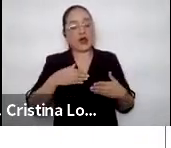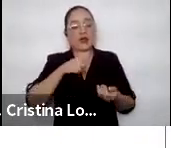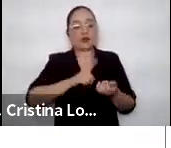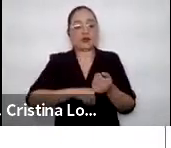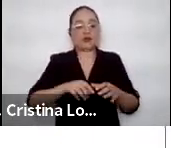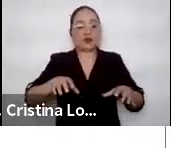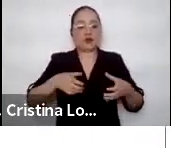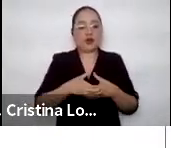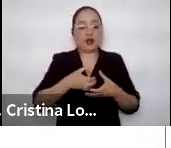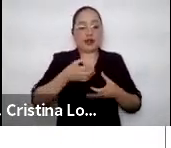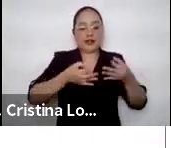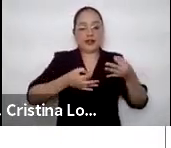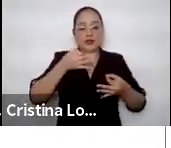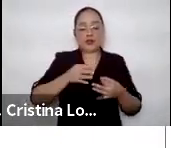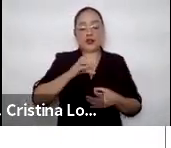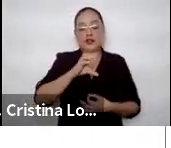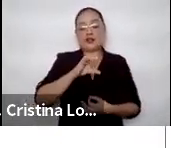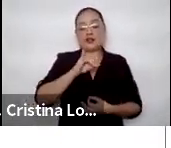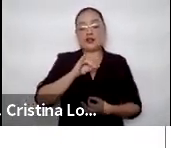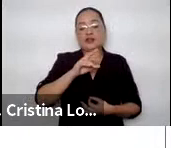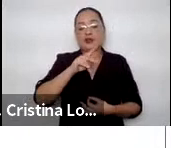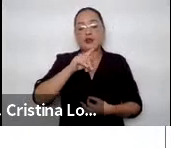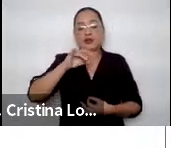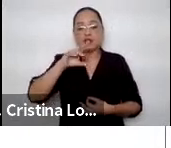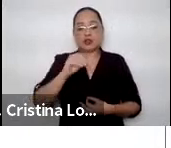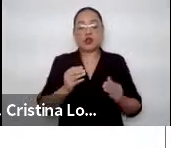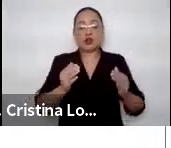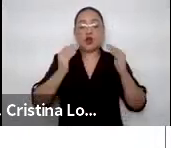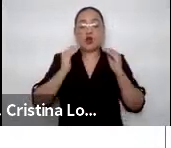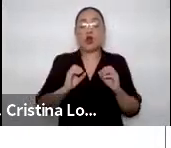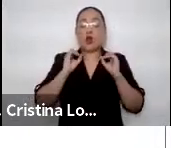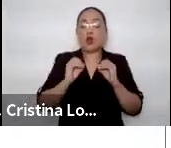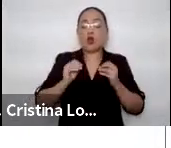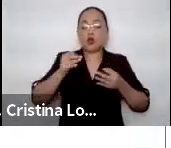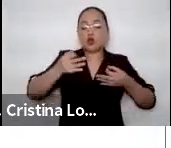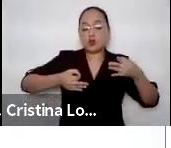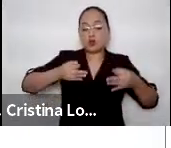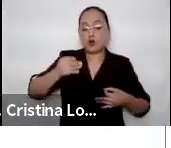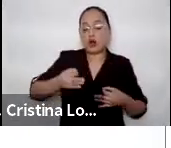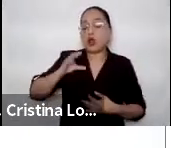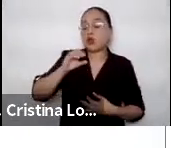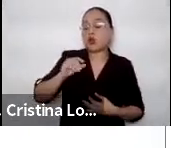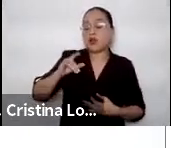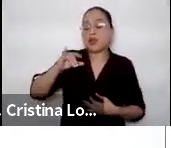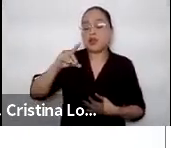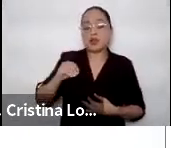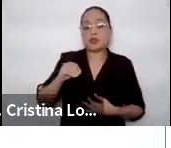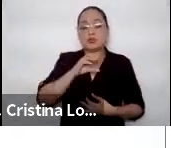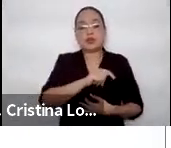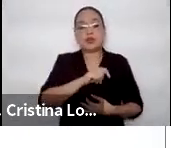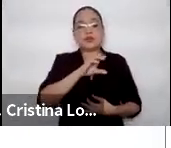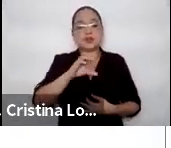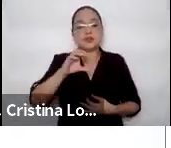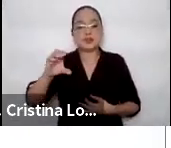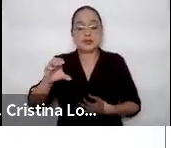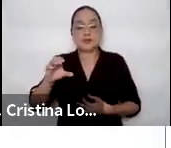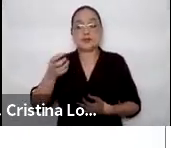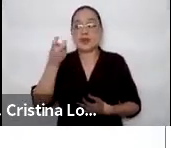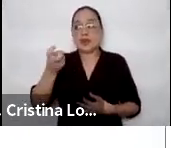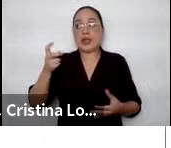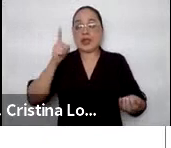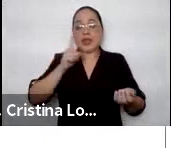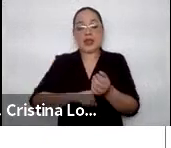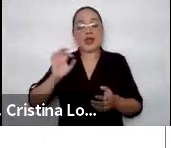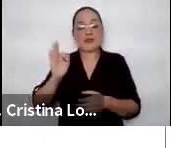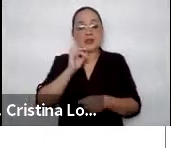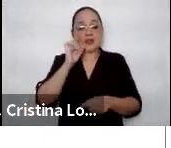circuito, así como a los tribunales colegiados de circuito, son los 4 órganos jurisdiccionales federales que